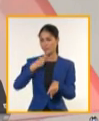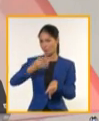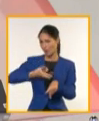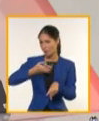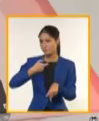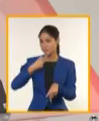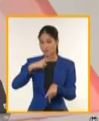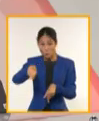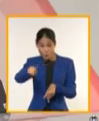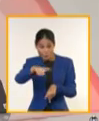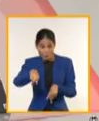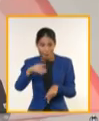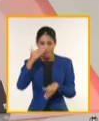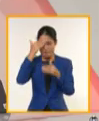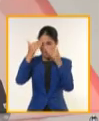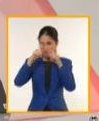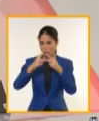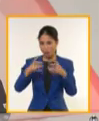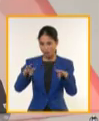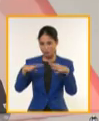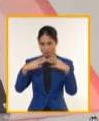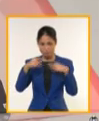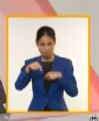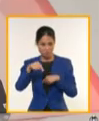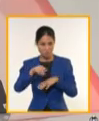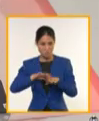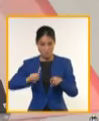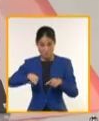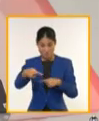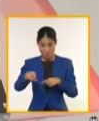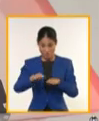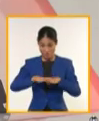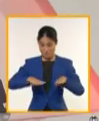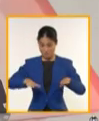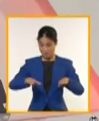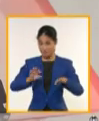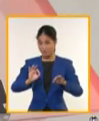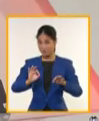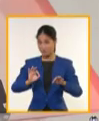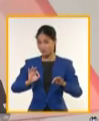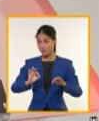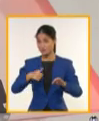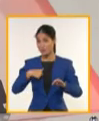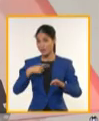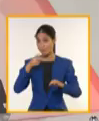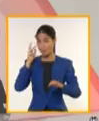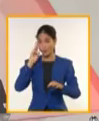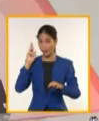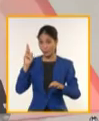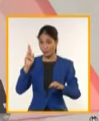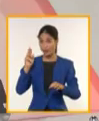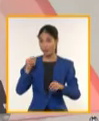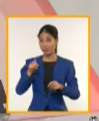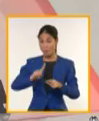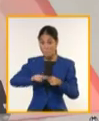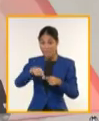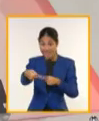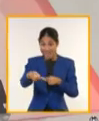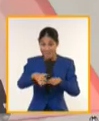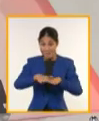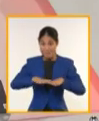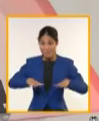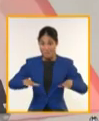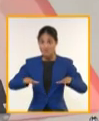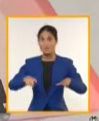usted la atención y nos vemos nuevamente en una mesa redonda. Les recuerdo que, muy relacionado con lo que estamos hablando hoy, mañana vamos a transmitir un